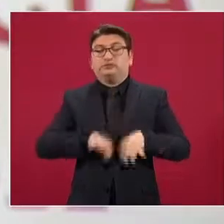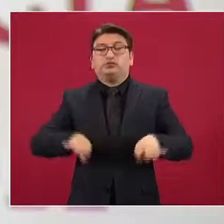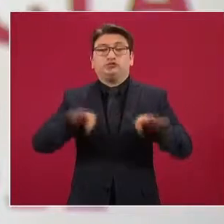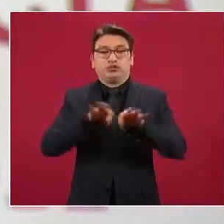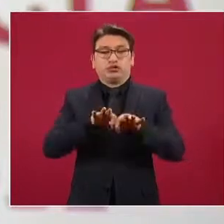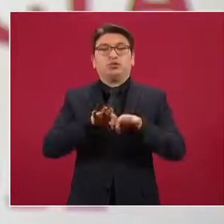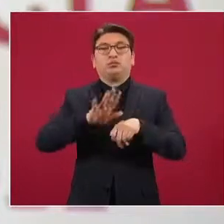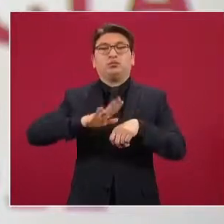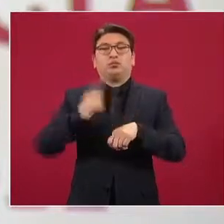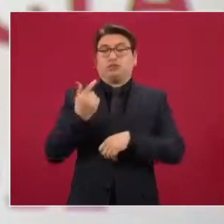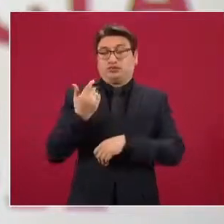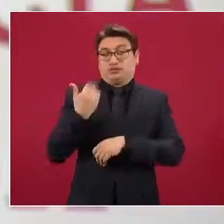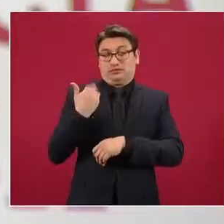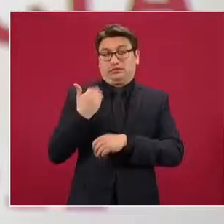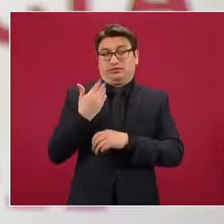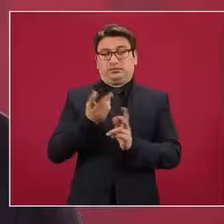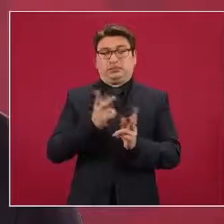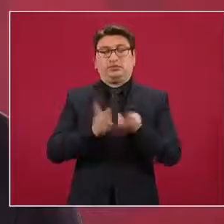porque recién